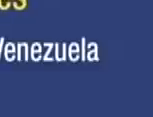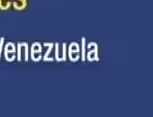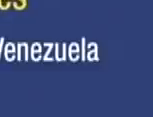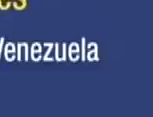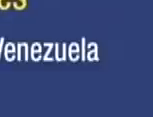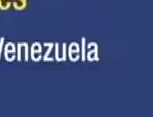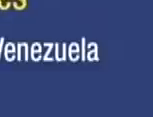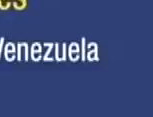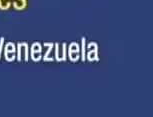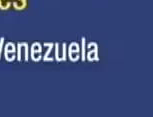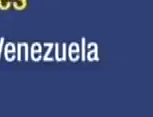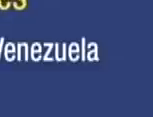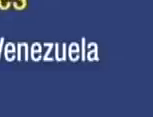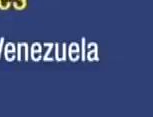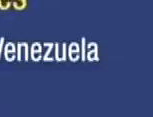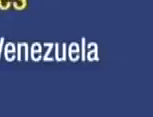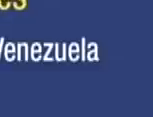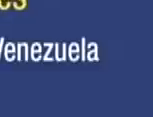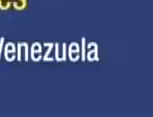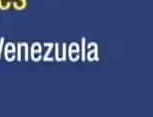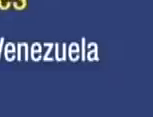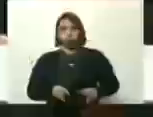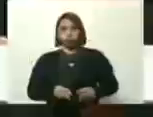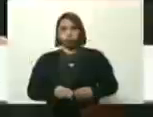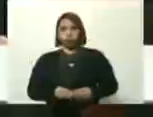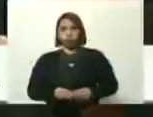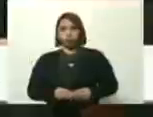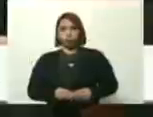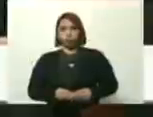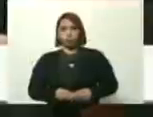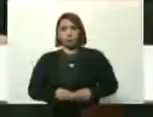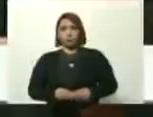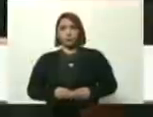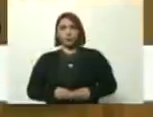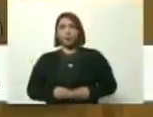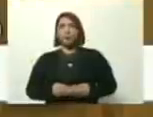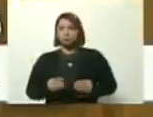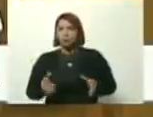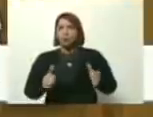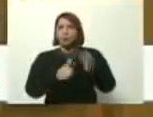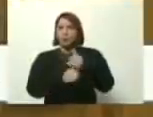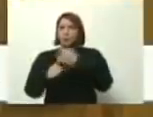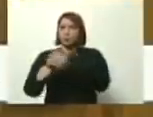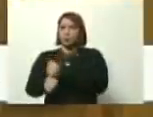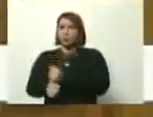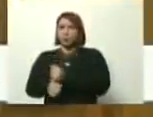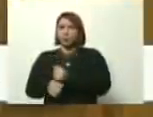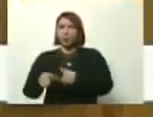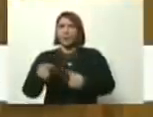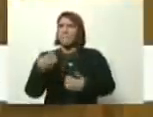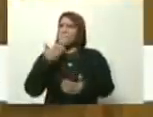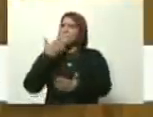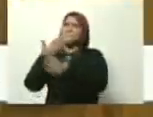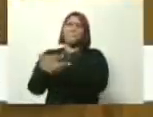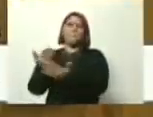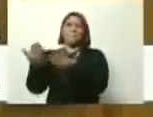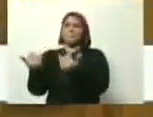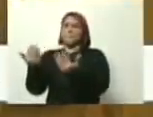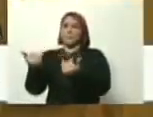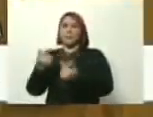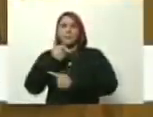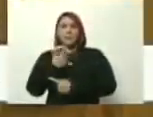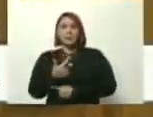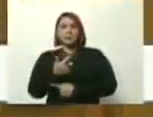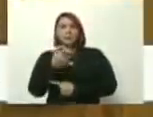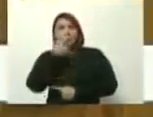patria. Es un presupuesto, en conclusión, que se concibió desde las demandas de nuestro pueblo,